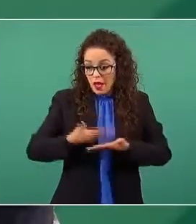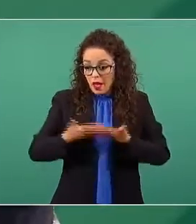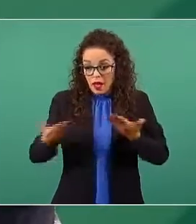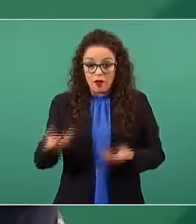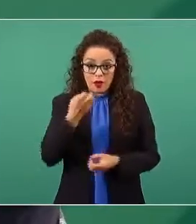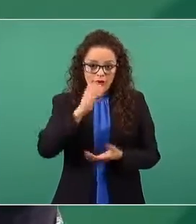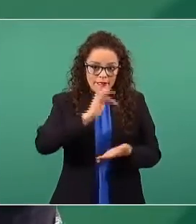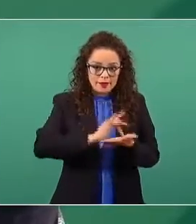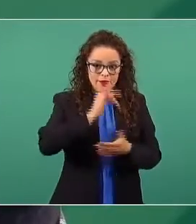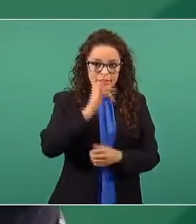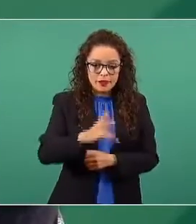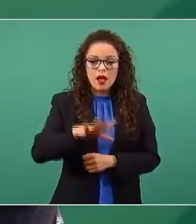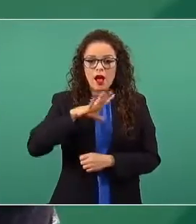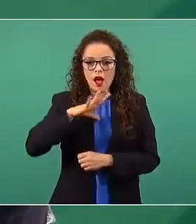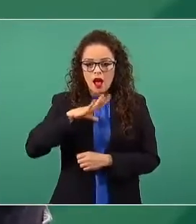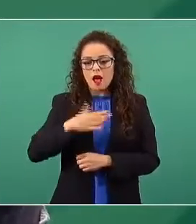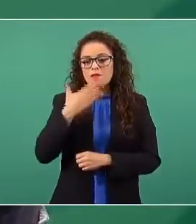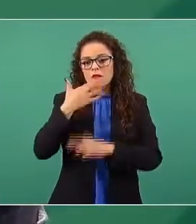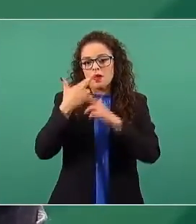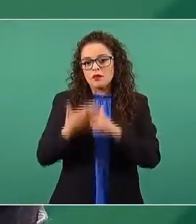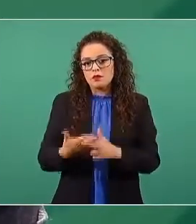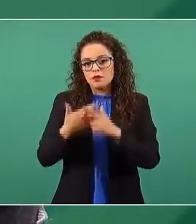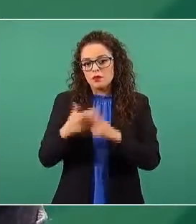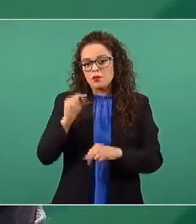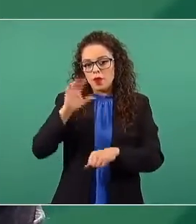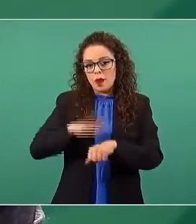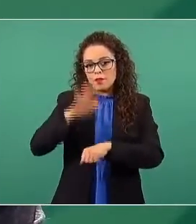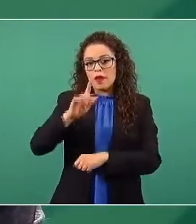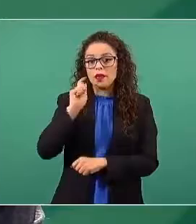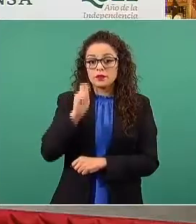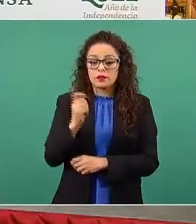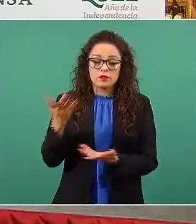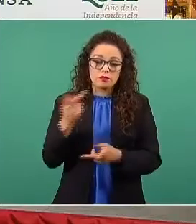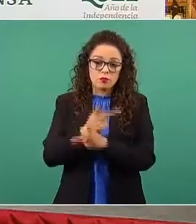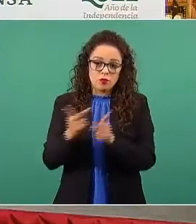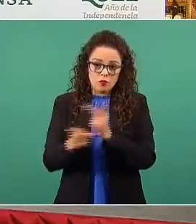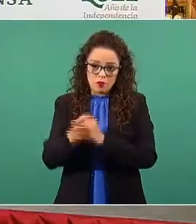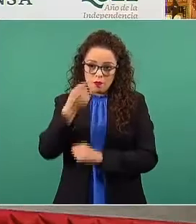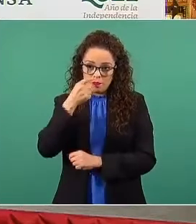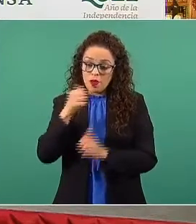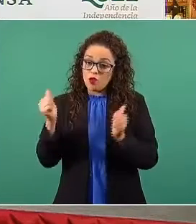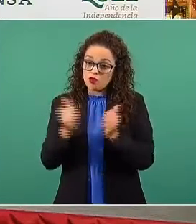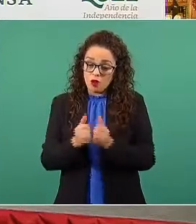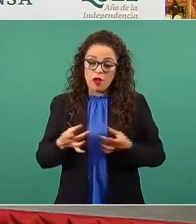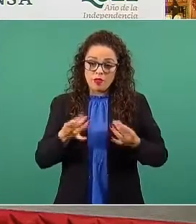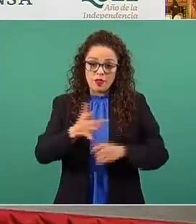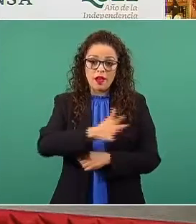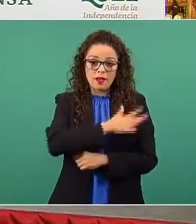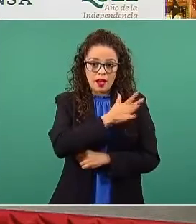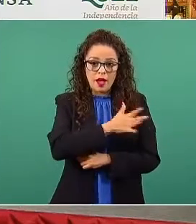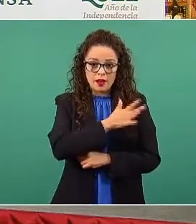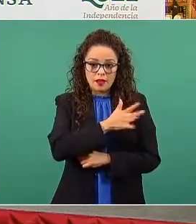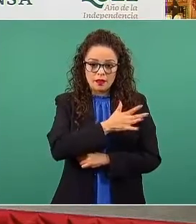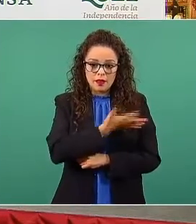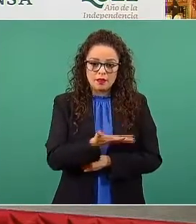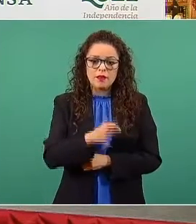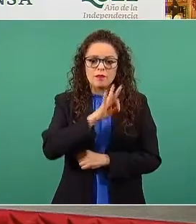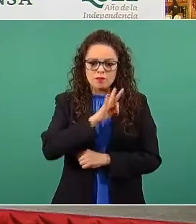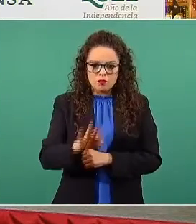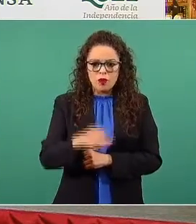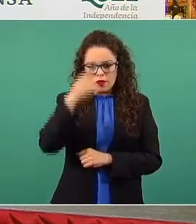tener un abastecimiento más amplio con productos de alta calidad que están disponibles para otras naciones.